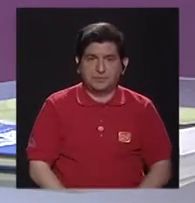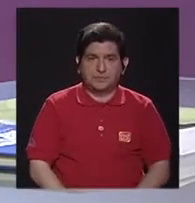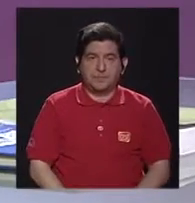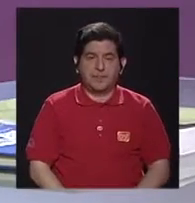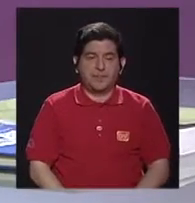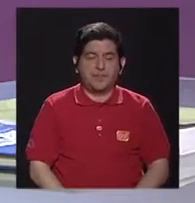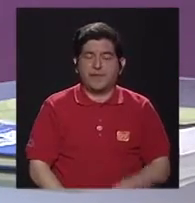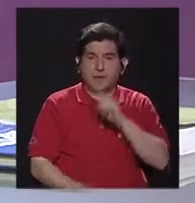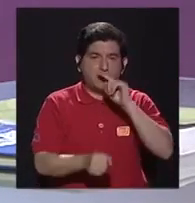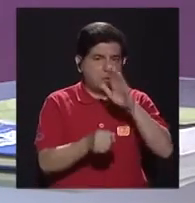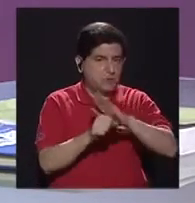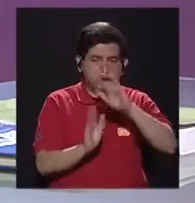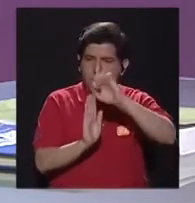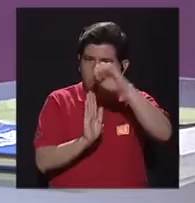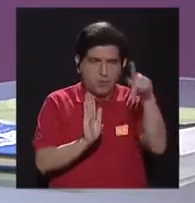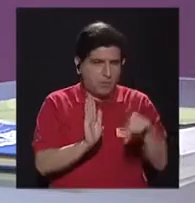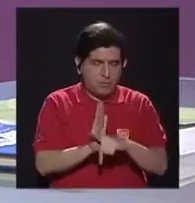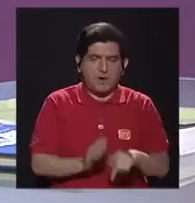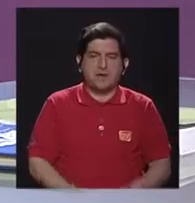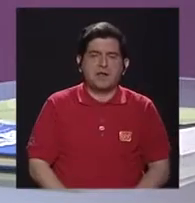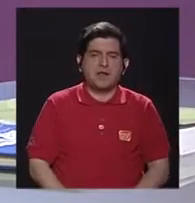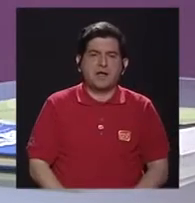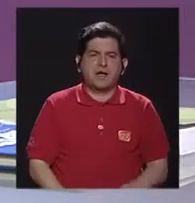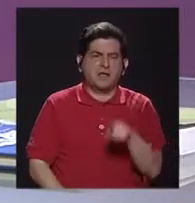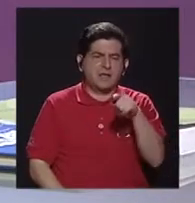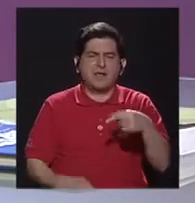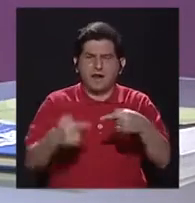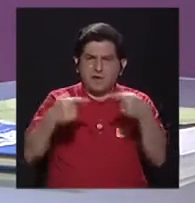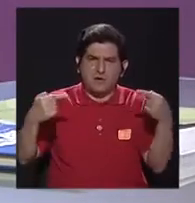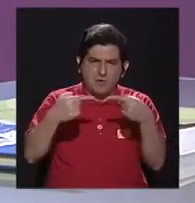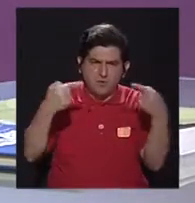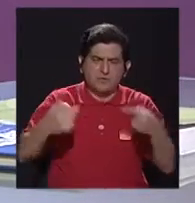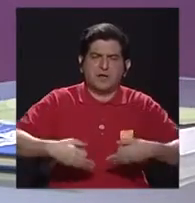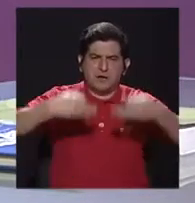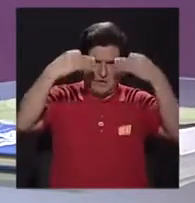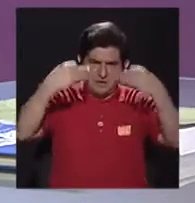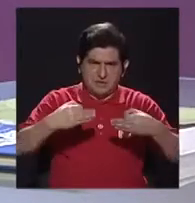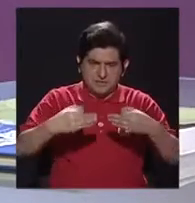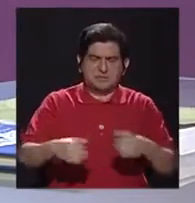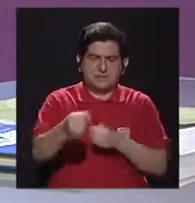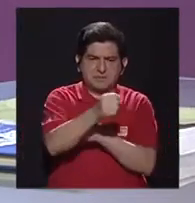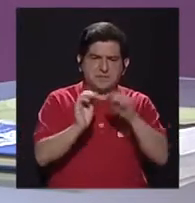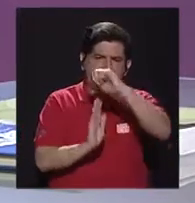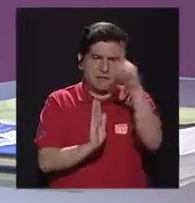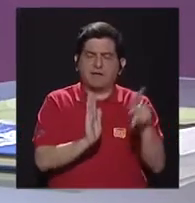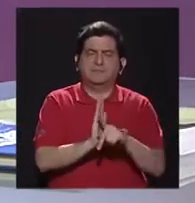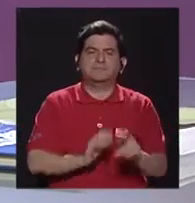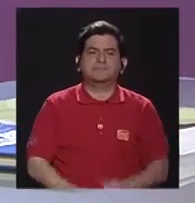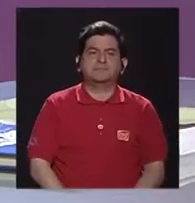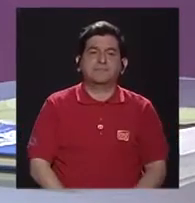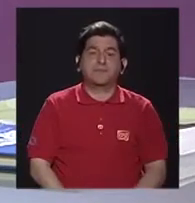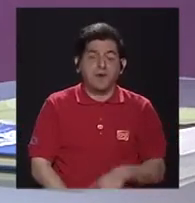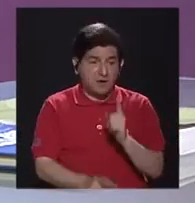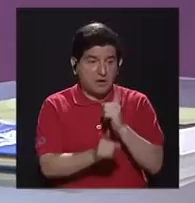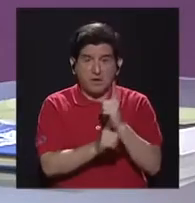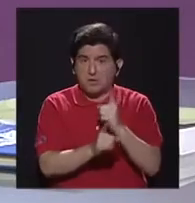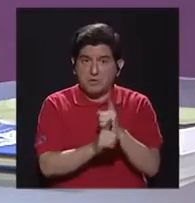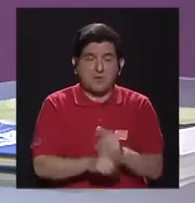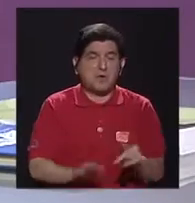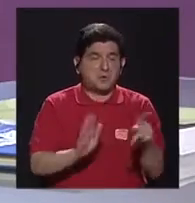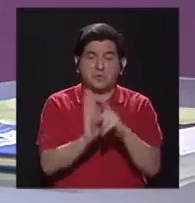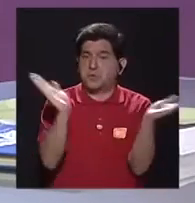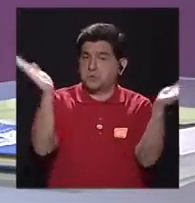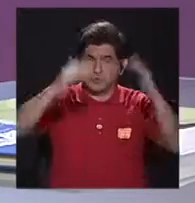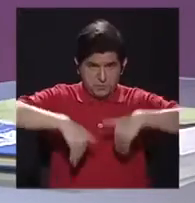la inconstitucionalidad y la anticonvencionalidad de la sentencia de la Sala Cuarta. Entonces, en mi opinión, efectivamente, no existe ninguna